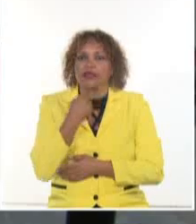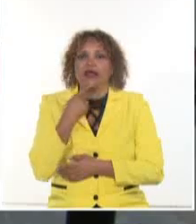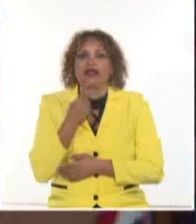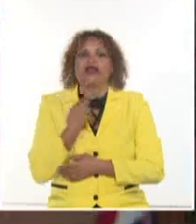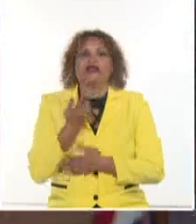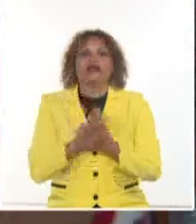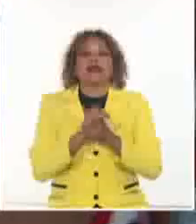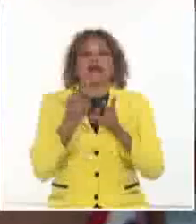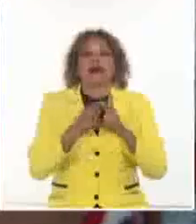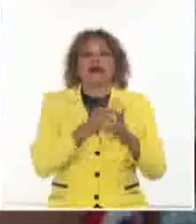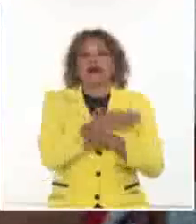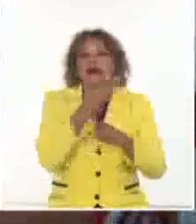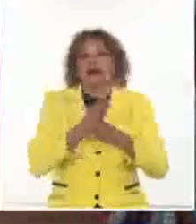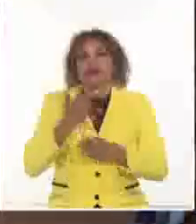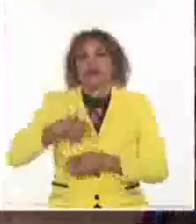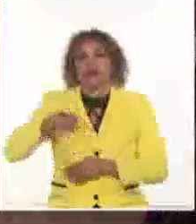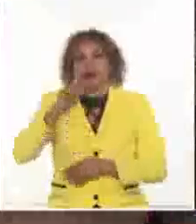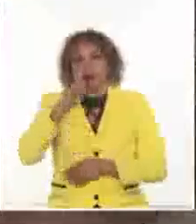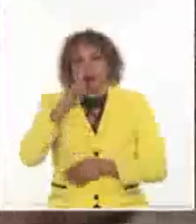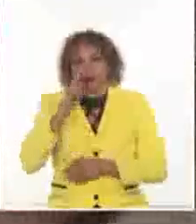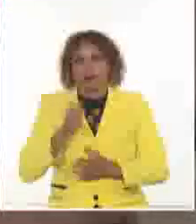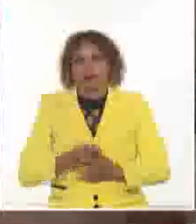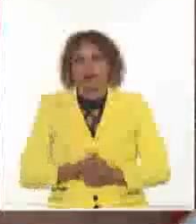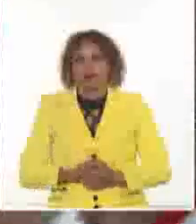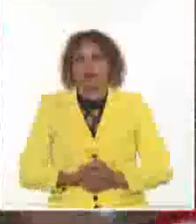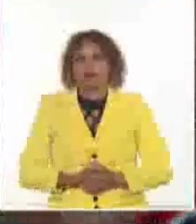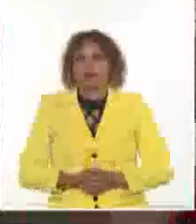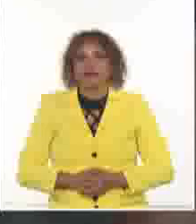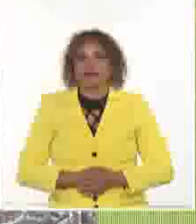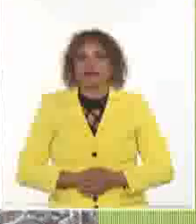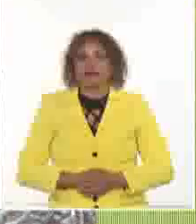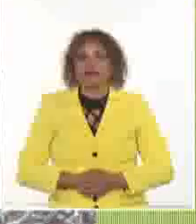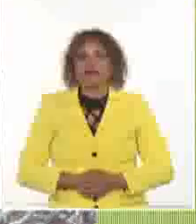todo junio. Raúl Nogués, Canal Cubano de Noticias.